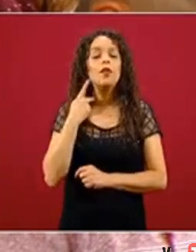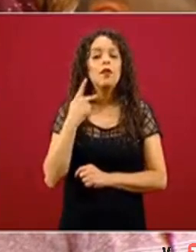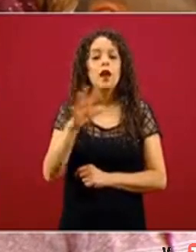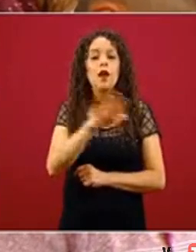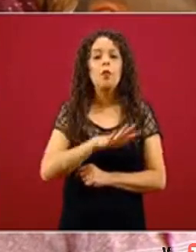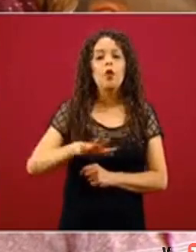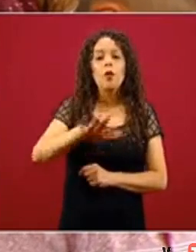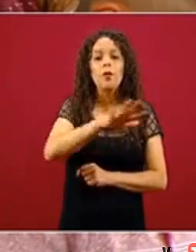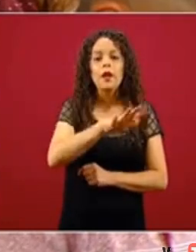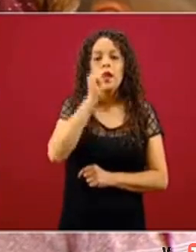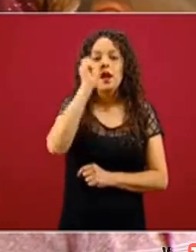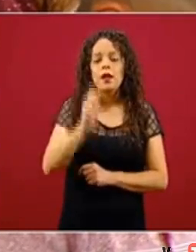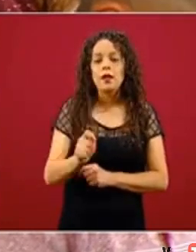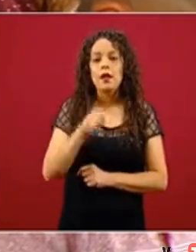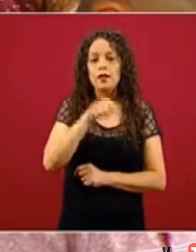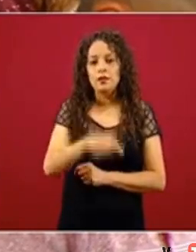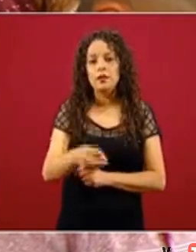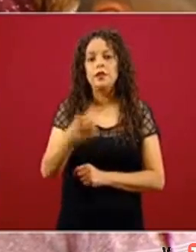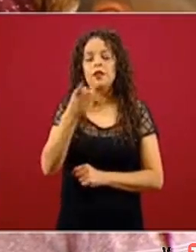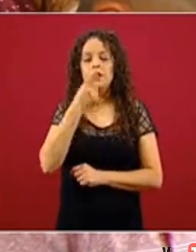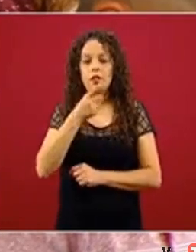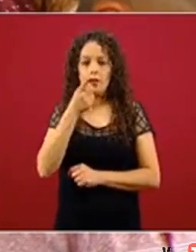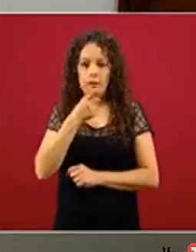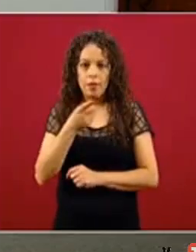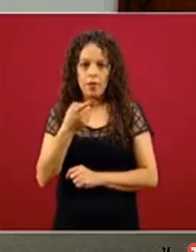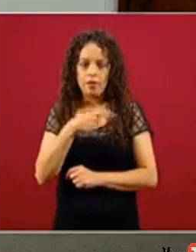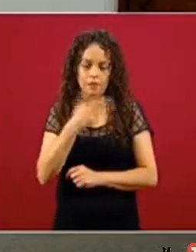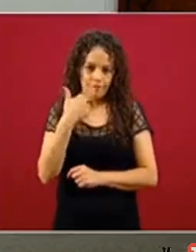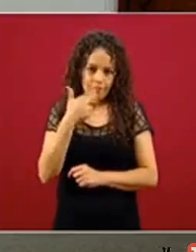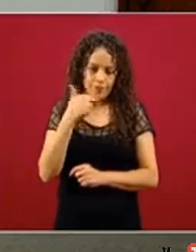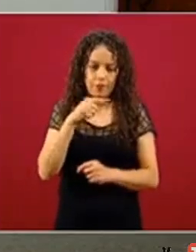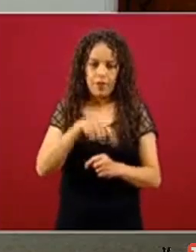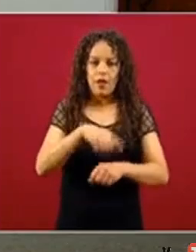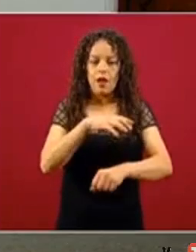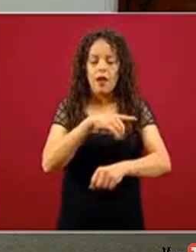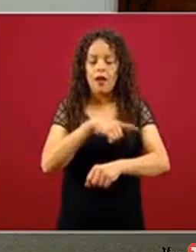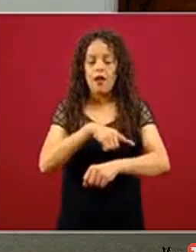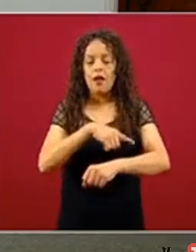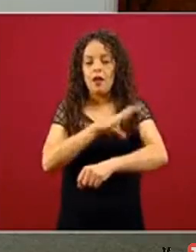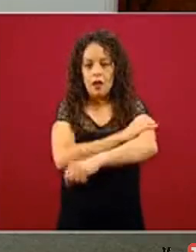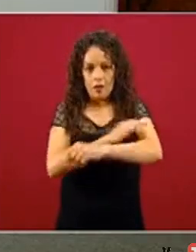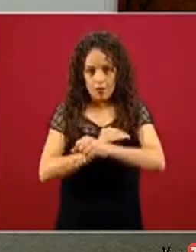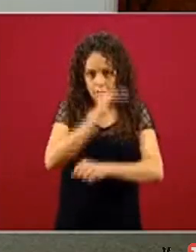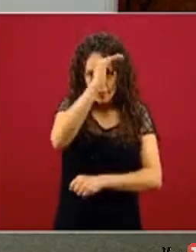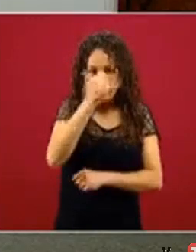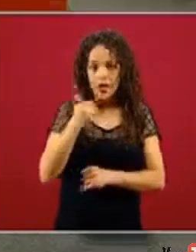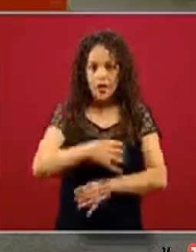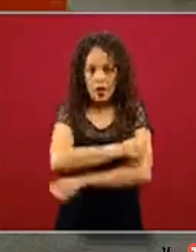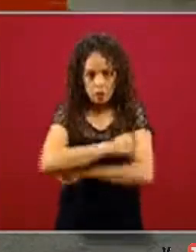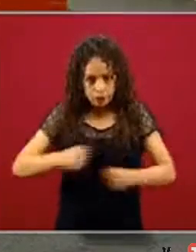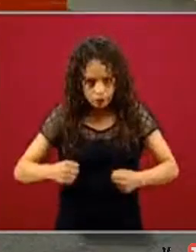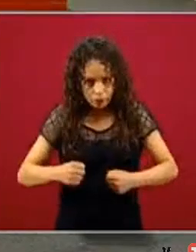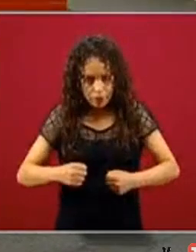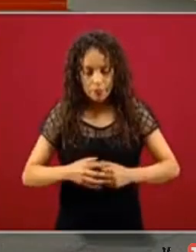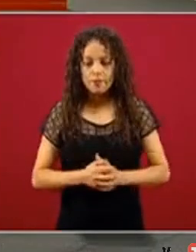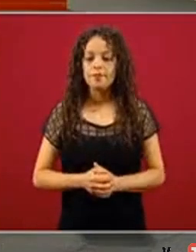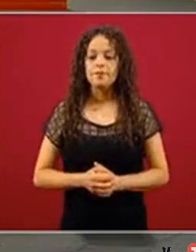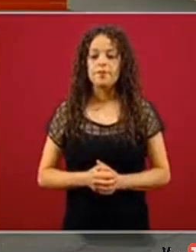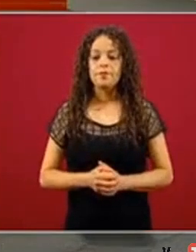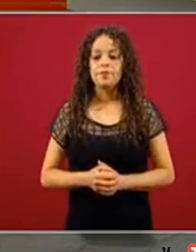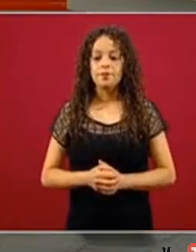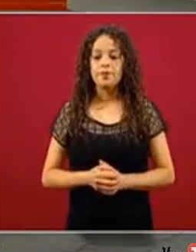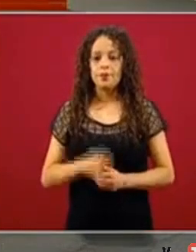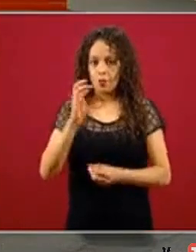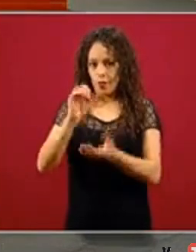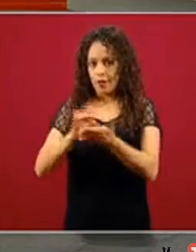materia de diabetes, hipertensión y obesidad. Gracias. Muchas gracias. Le contesto sobre la primera. Las